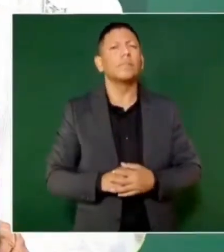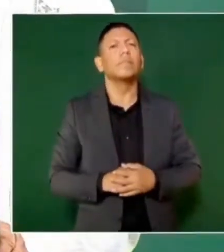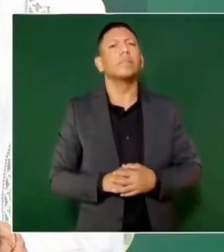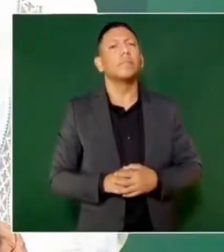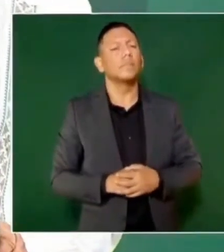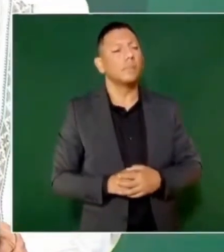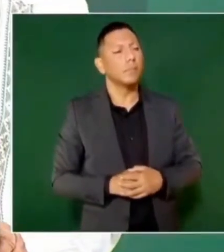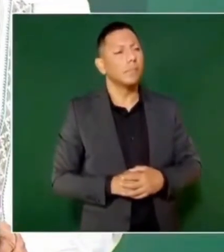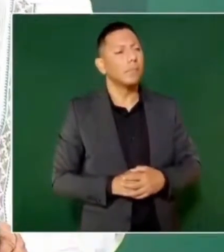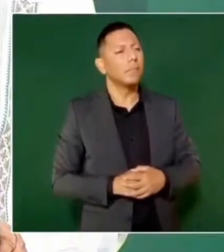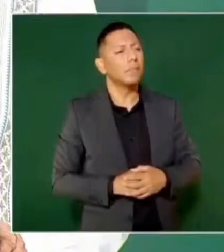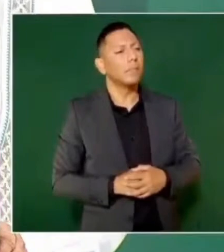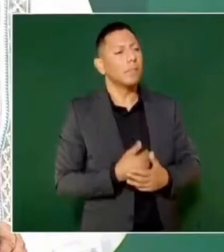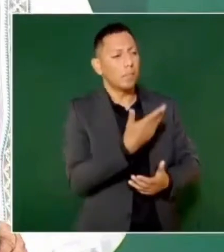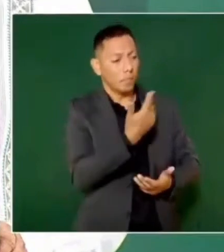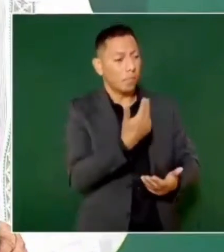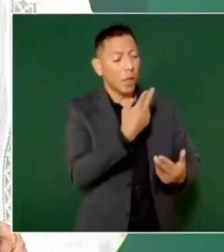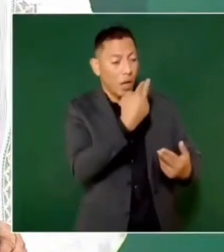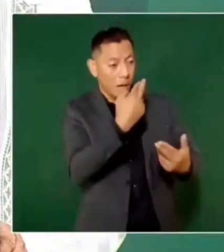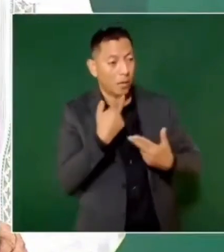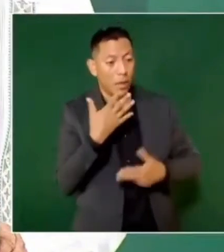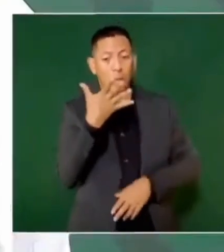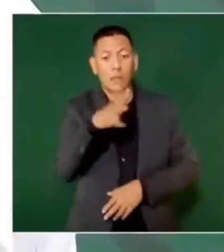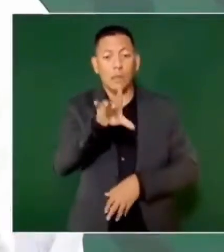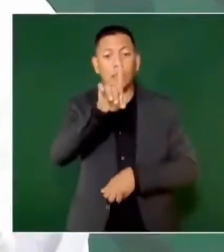a resolver en 10 días